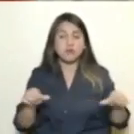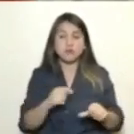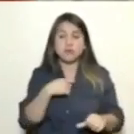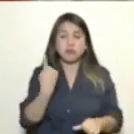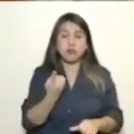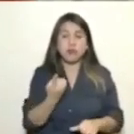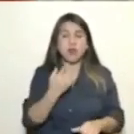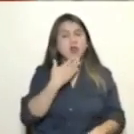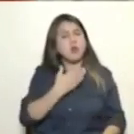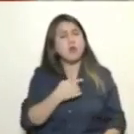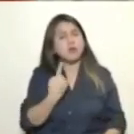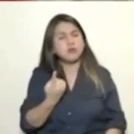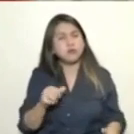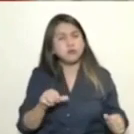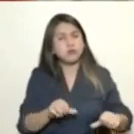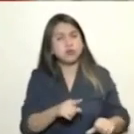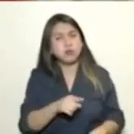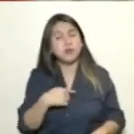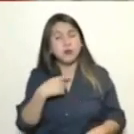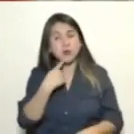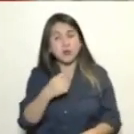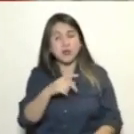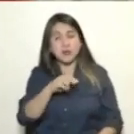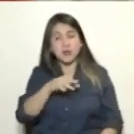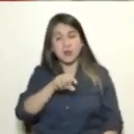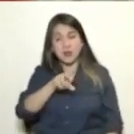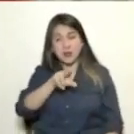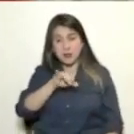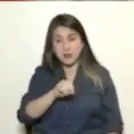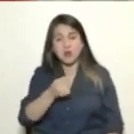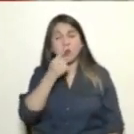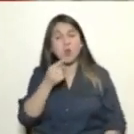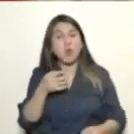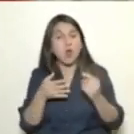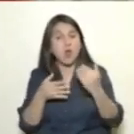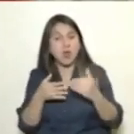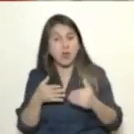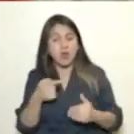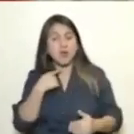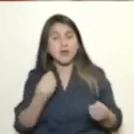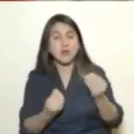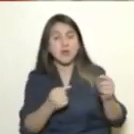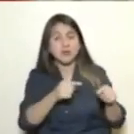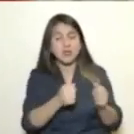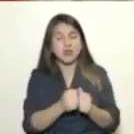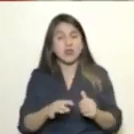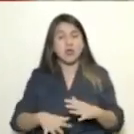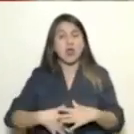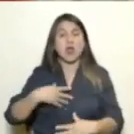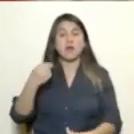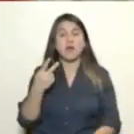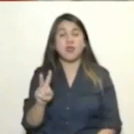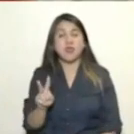Partido Socialista? Había que preguntarse como Mario Vargas Llosa. ¿Cuál es su análisis? ¿Qué pasa ahí con el alma